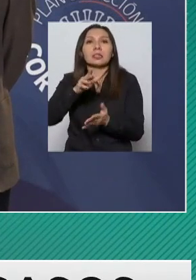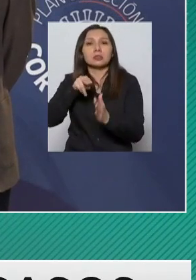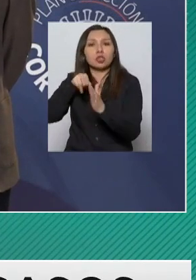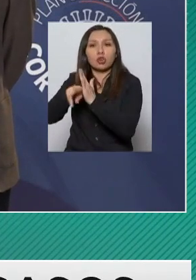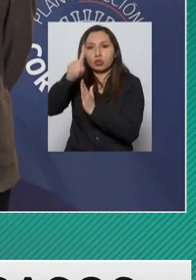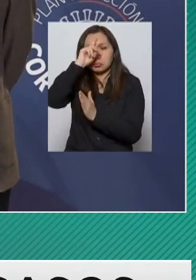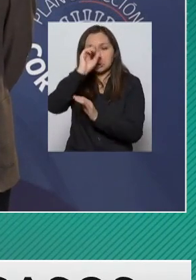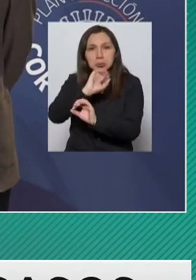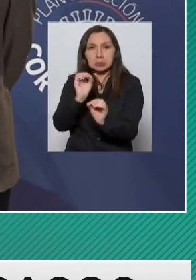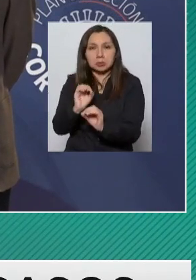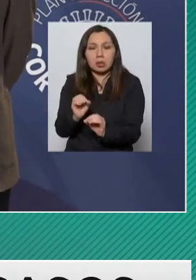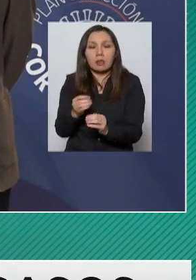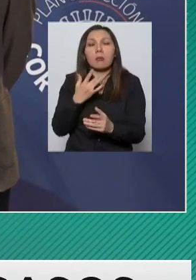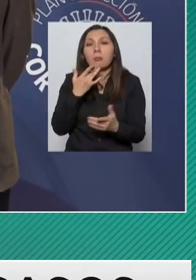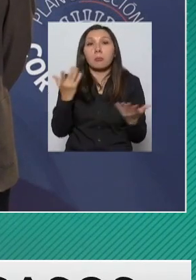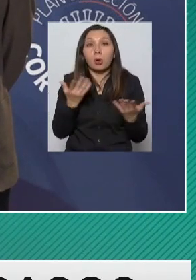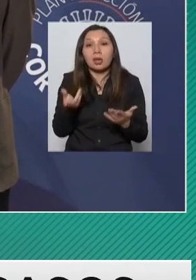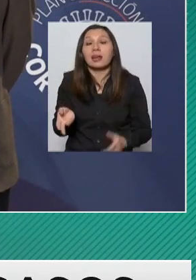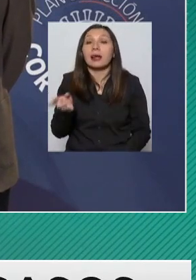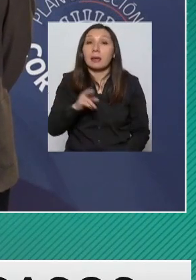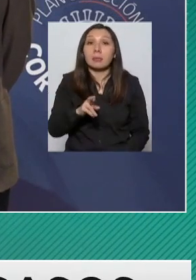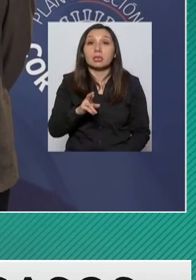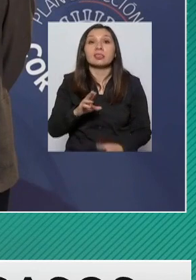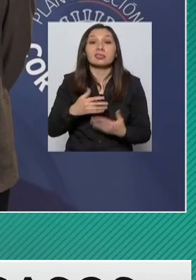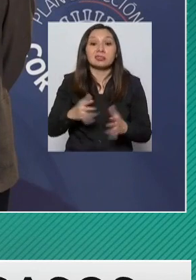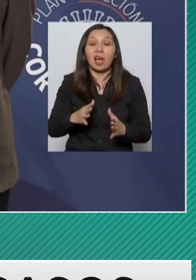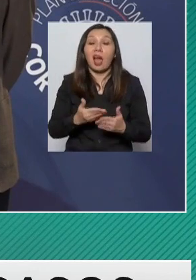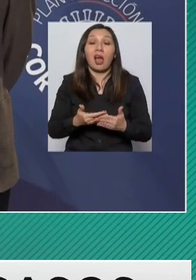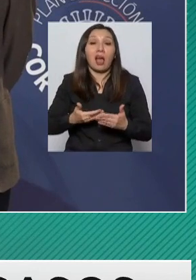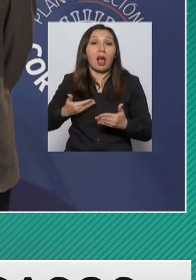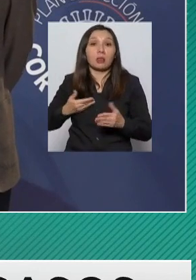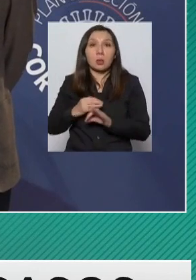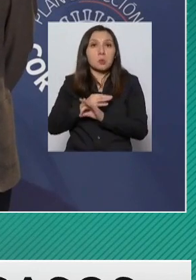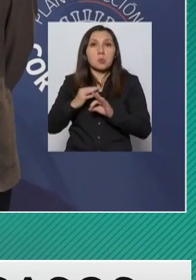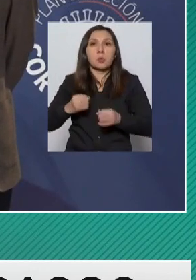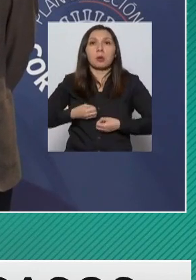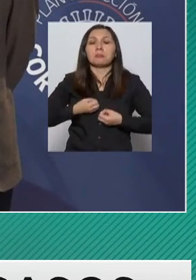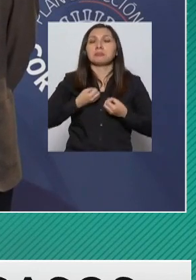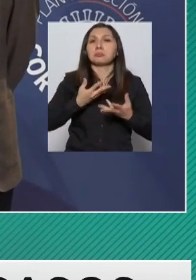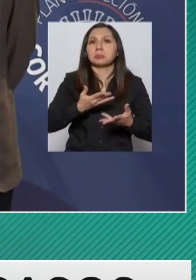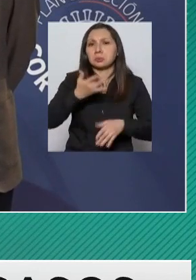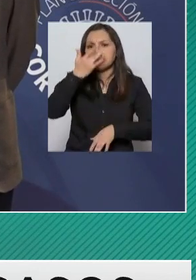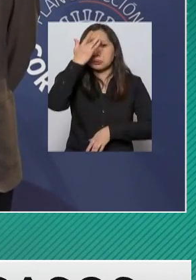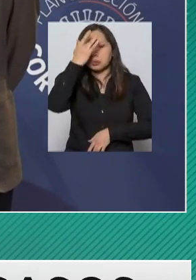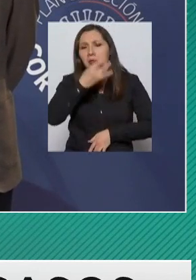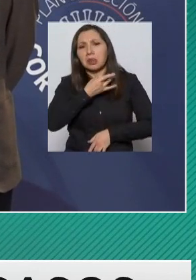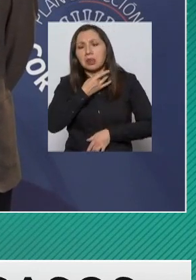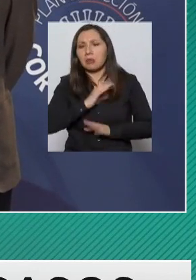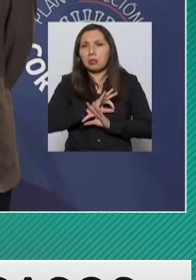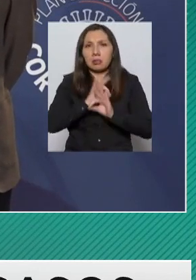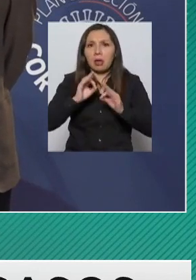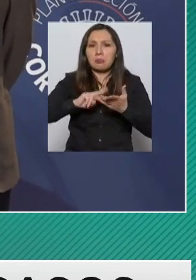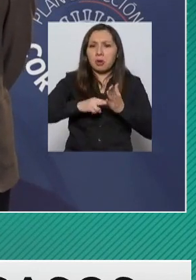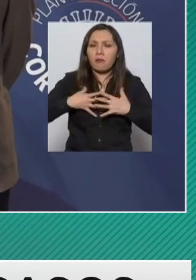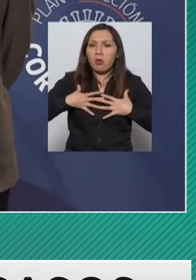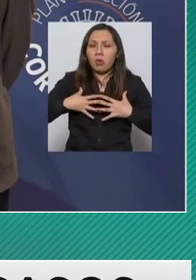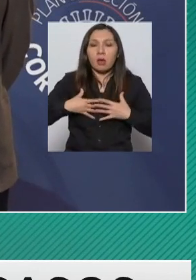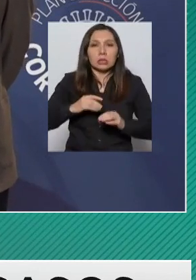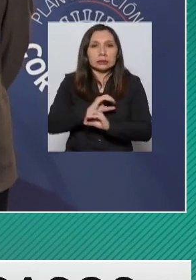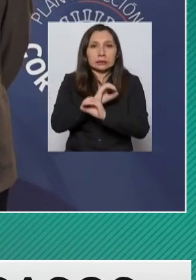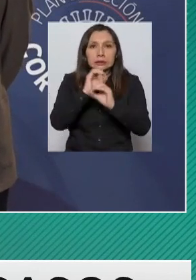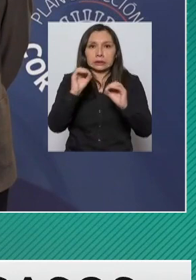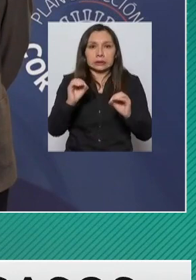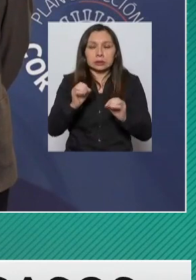hospitalizaciones dado que insisto ellos retrospectivamente no tuvieron ningún síntoma y por lo tanto no hicieron ninguna